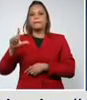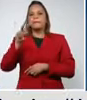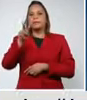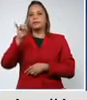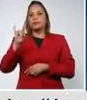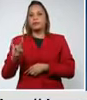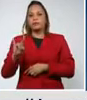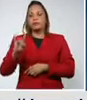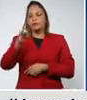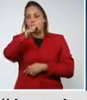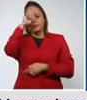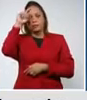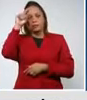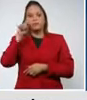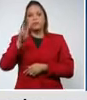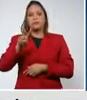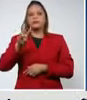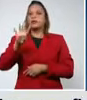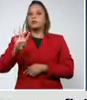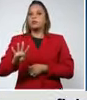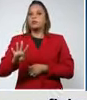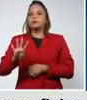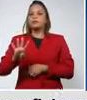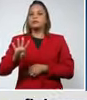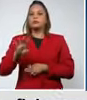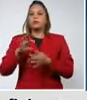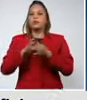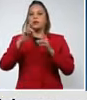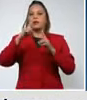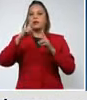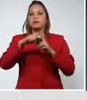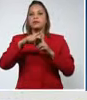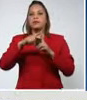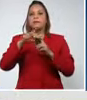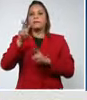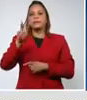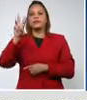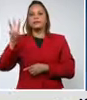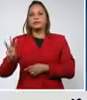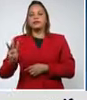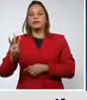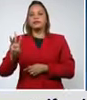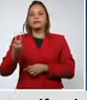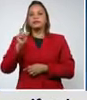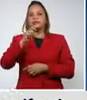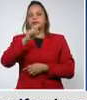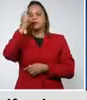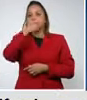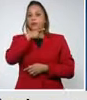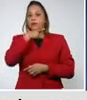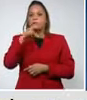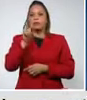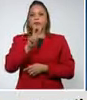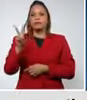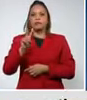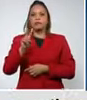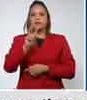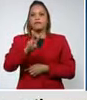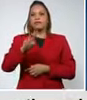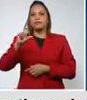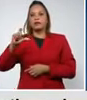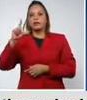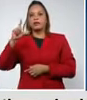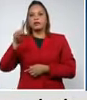Santi Espíritu, 24, Guantánamo, 23, Ciego de Ávila, 22, Villa Clara,